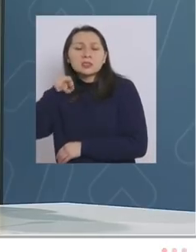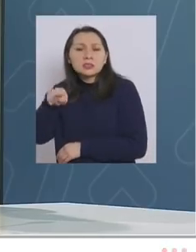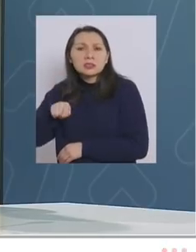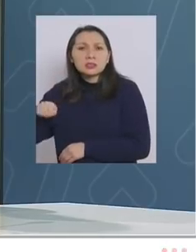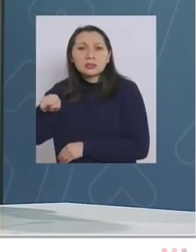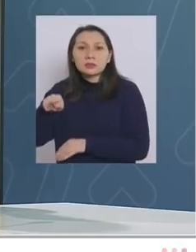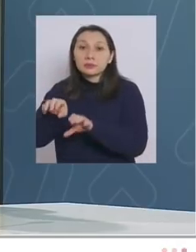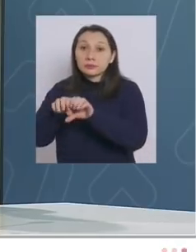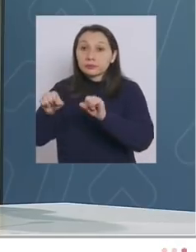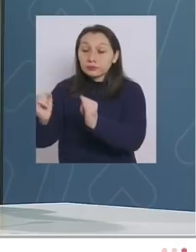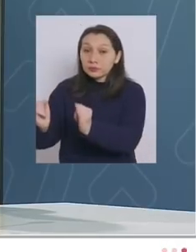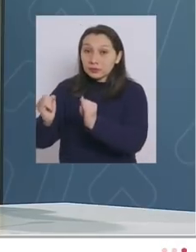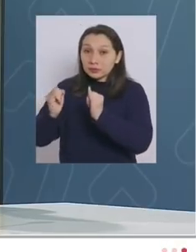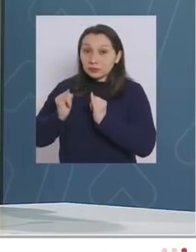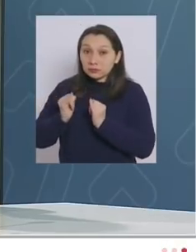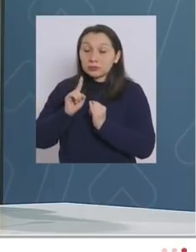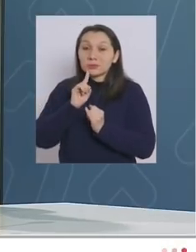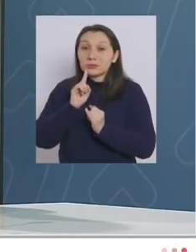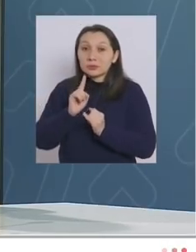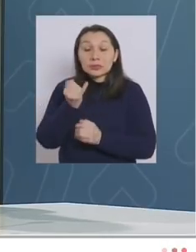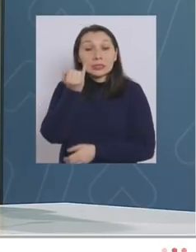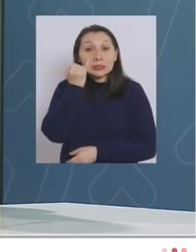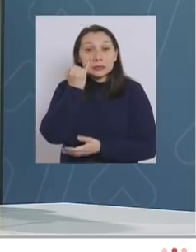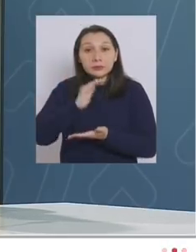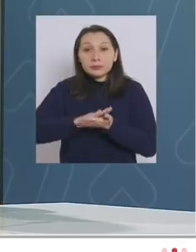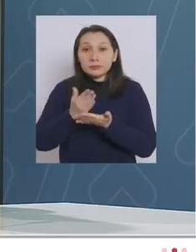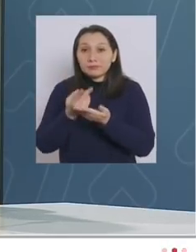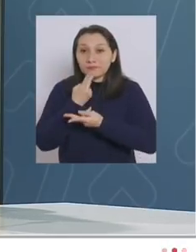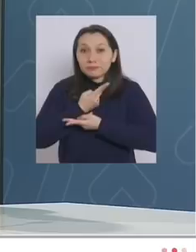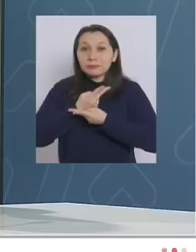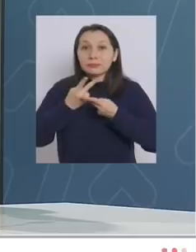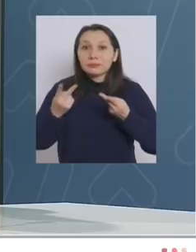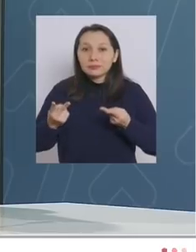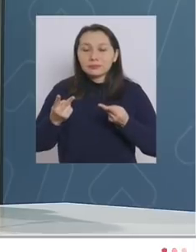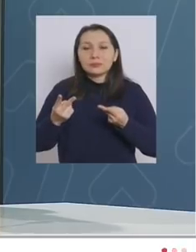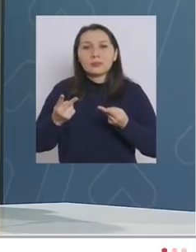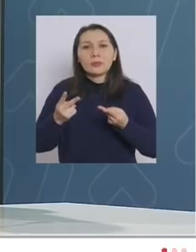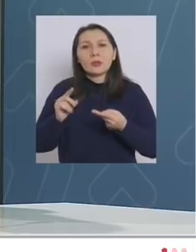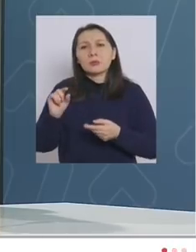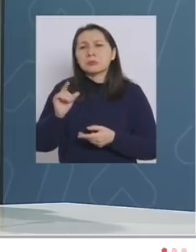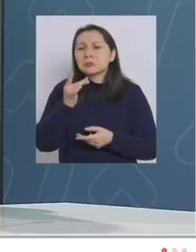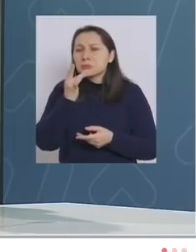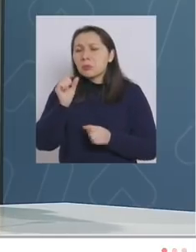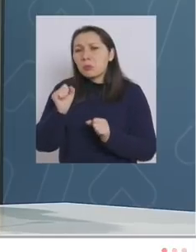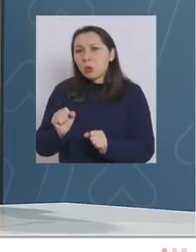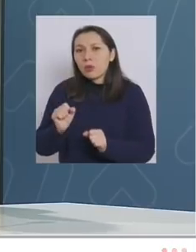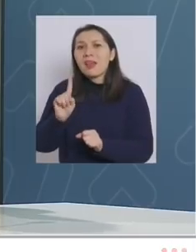significa, de acuerdo a la información entregada por el Instituto de Salud Pública, que es muy poco probable que hayan tenido variante